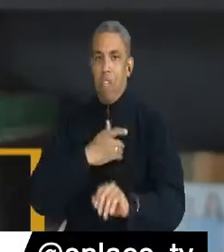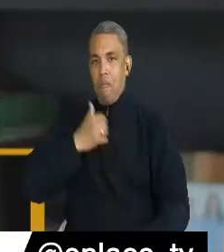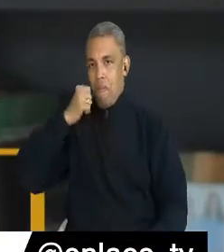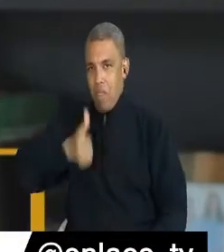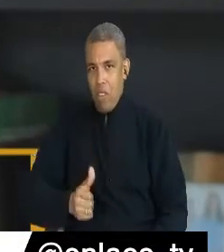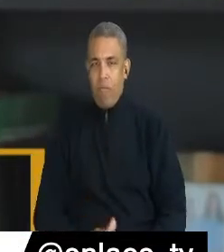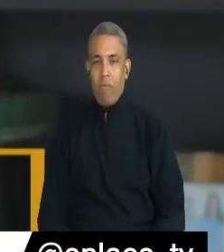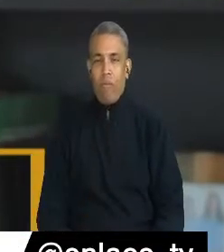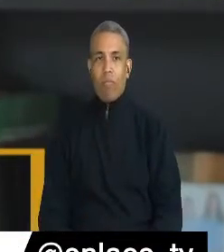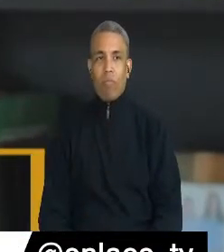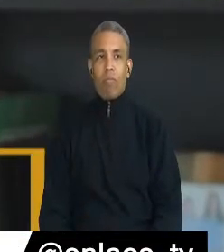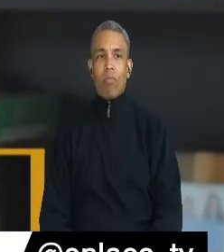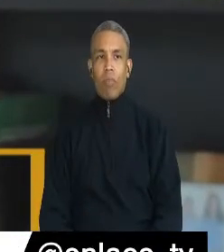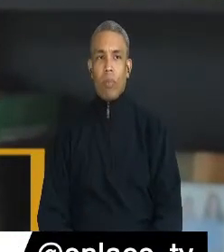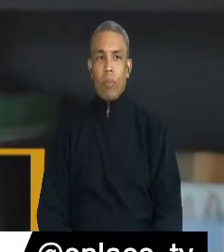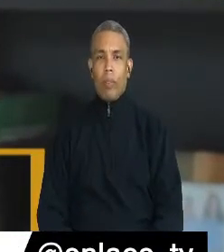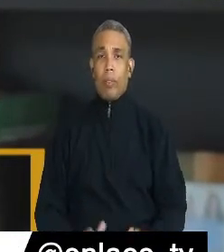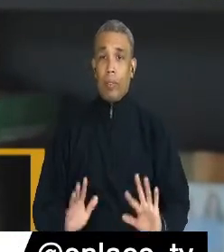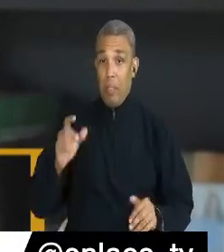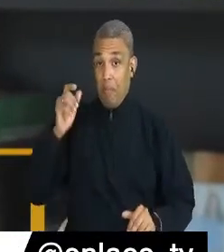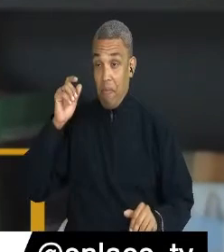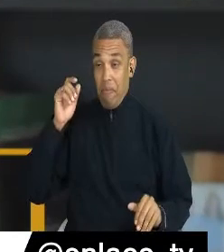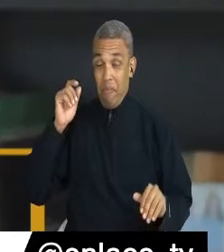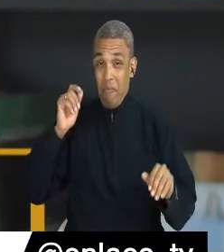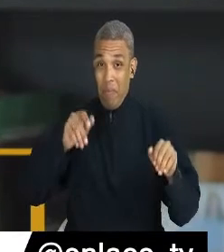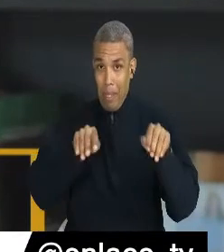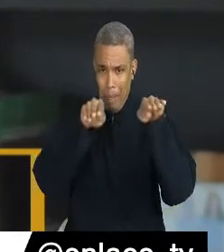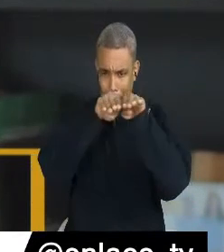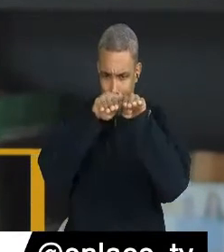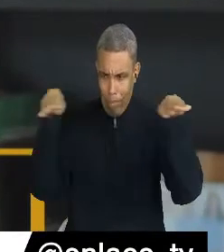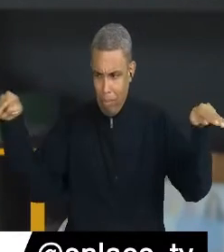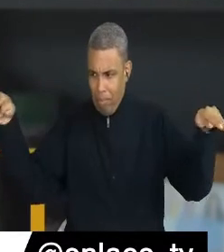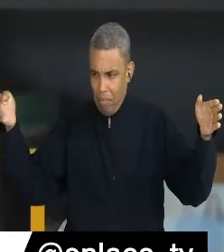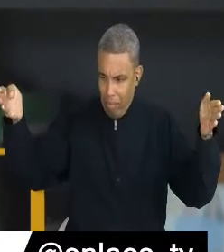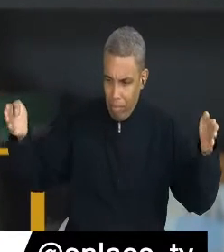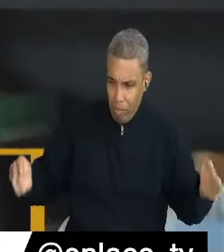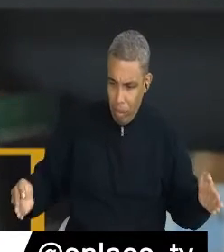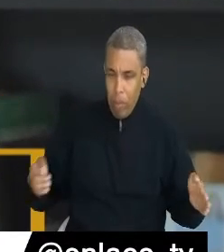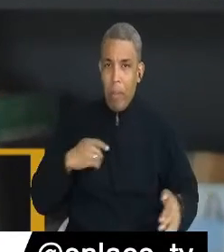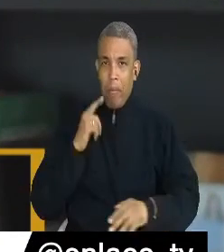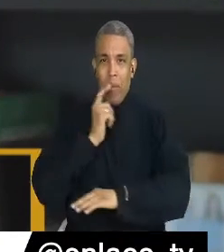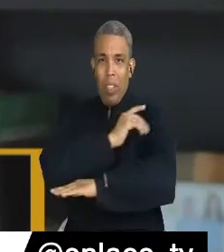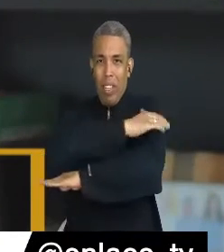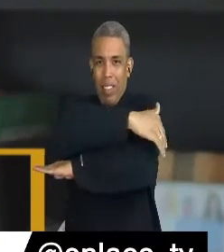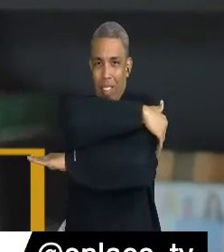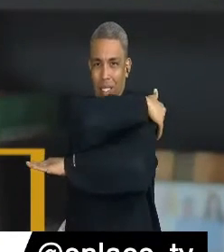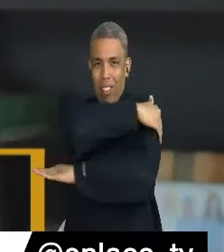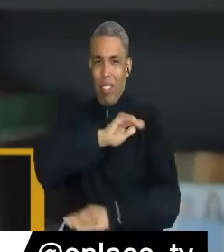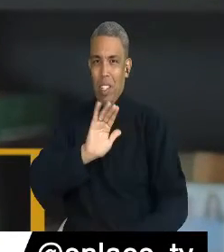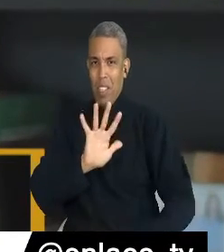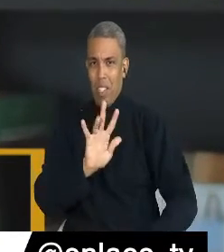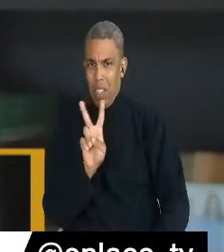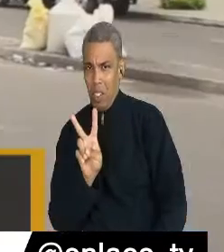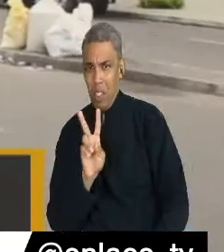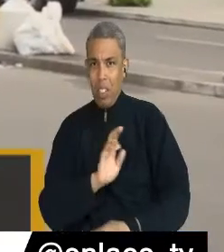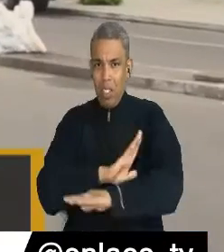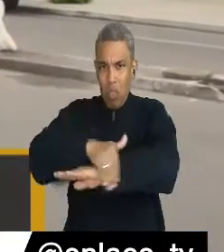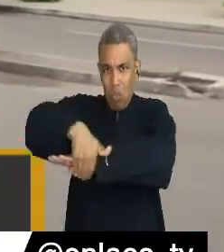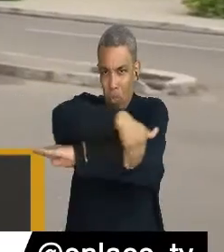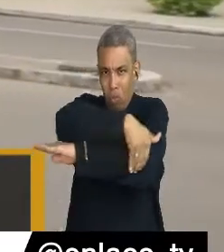tenemos vamos a colocar tarimas en la parte de la de la calle 52 a las 52 con